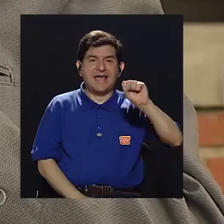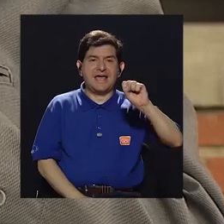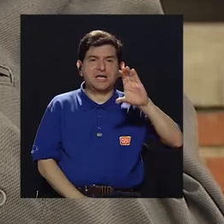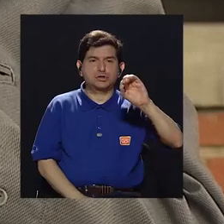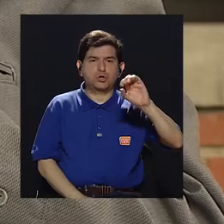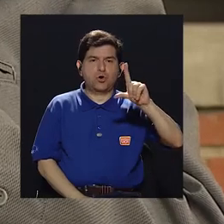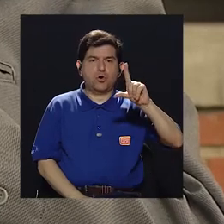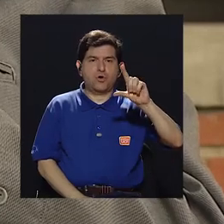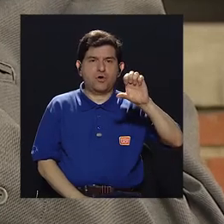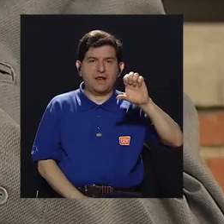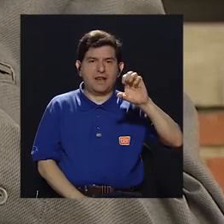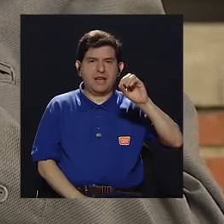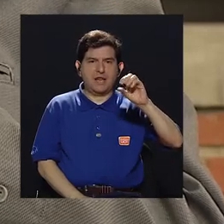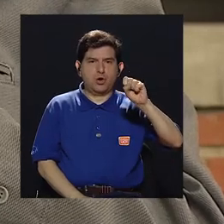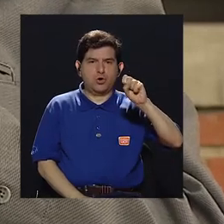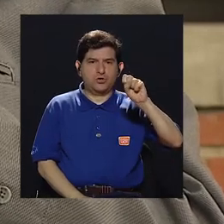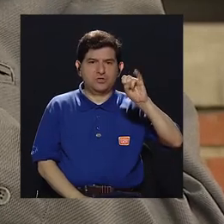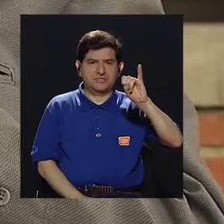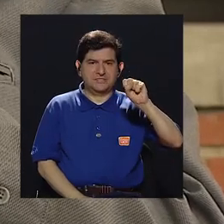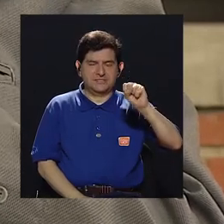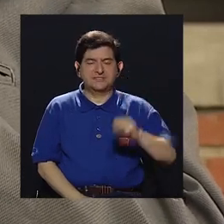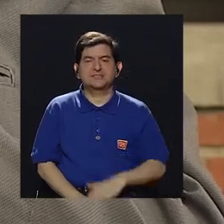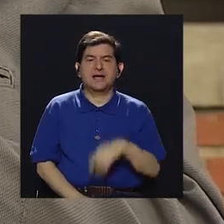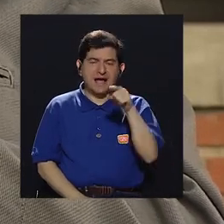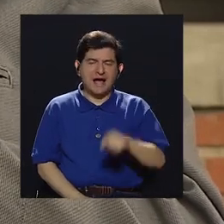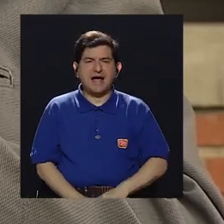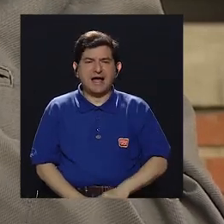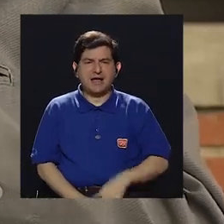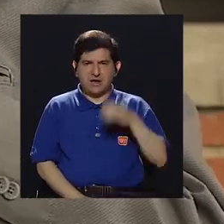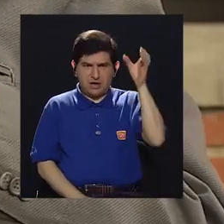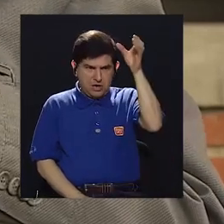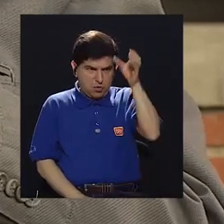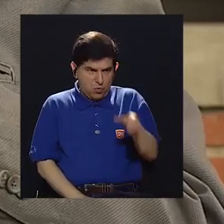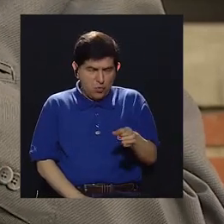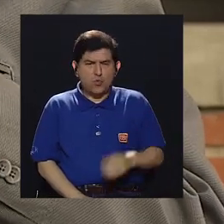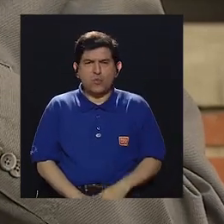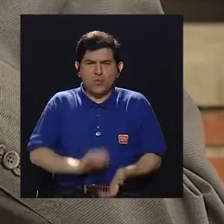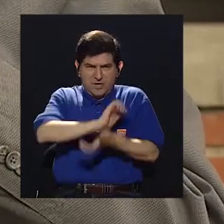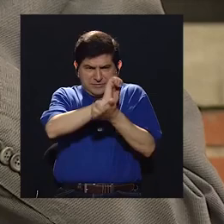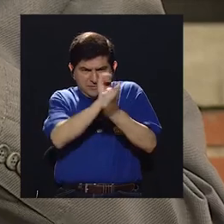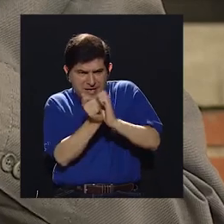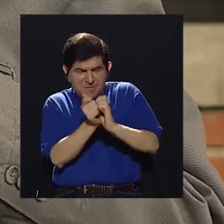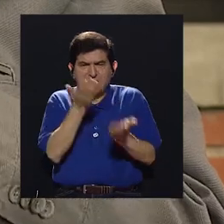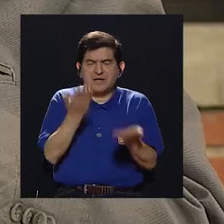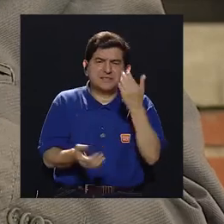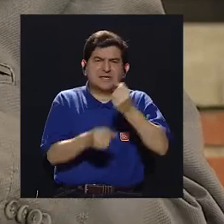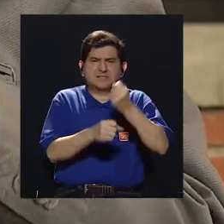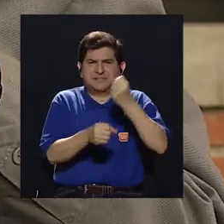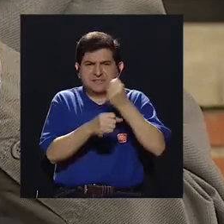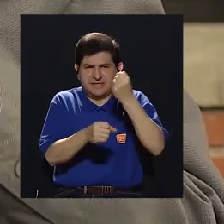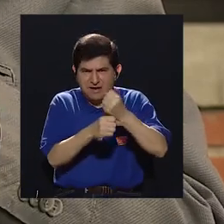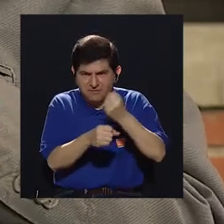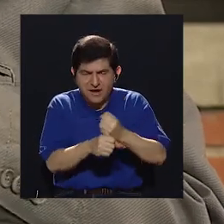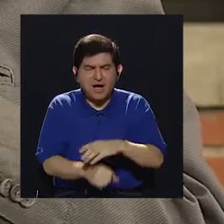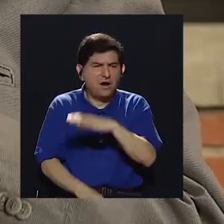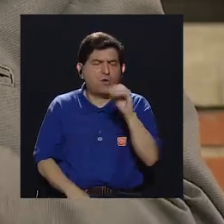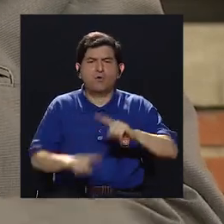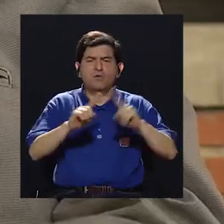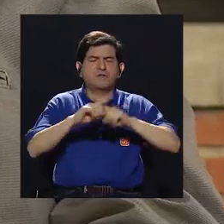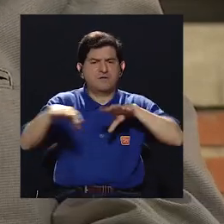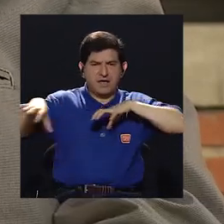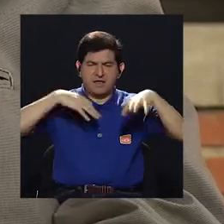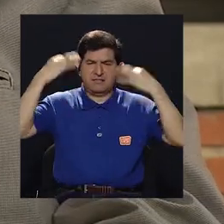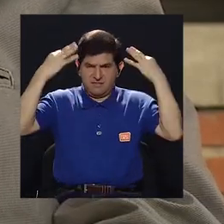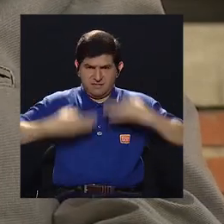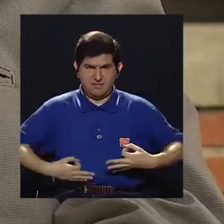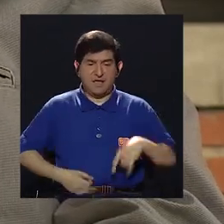que es, digamos, es la torcedura de la columna conforme pasa la vida, porque hemos trabajado mucho en el campo, porque tenemos mucho esfuerzo físico, todo